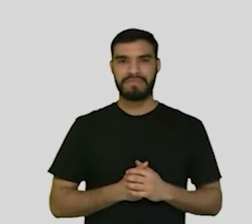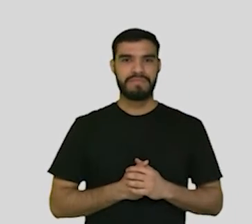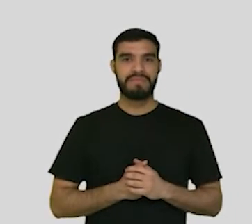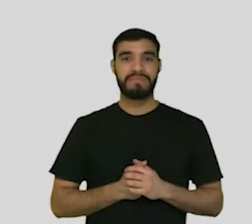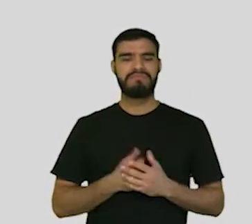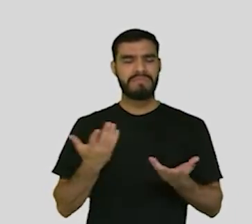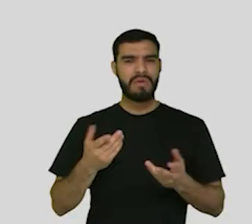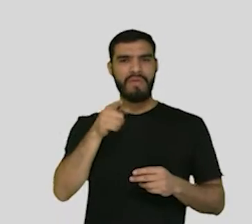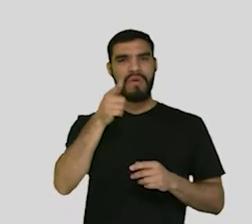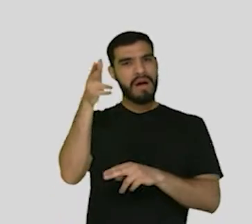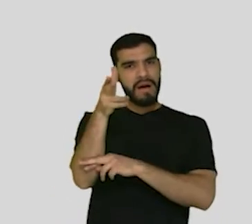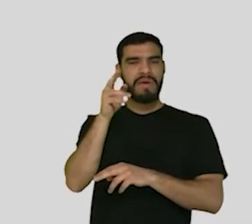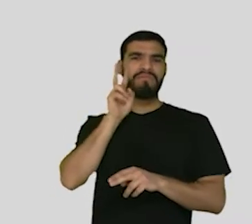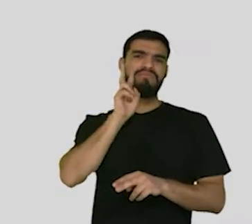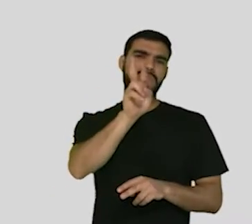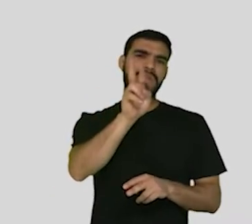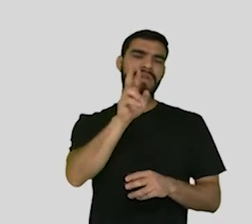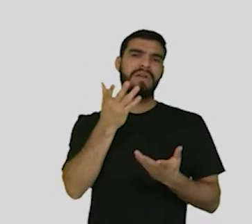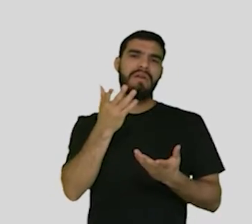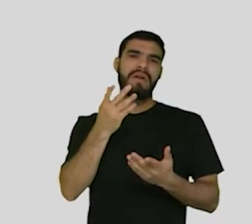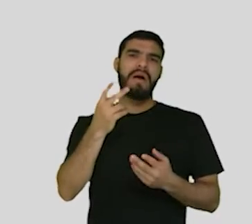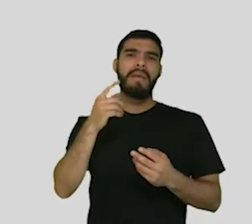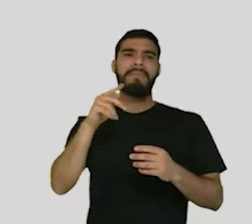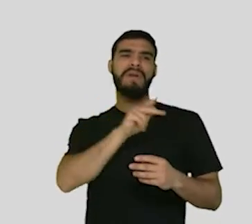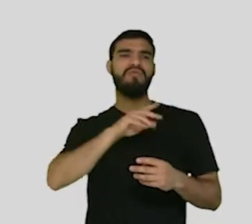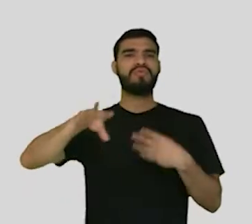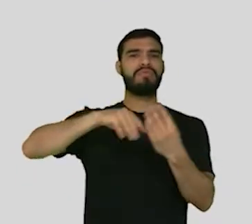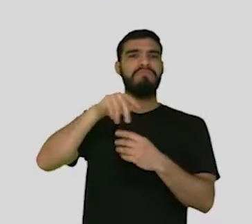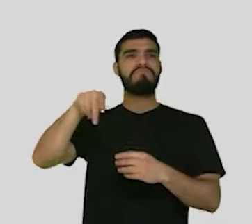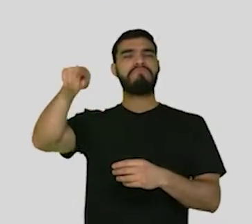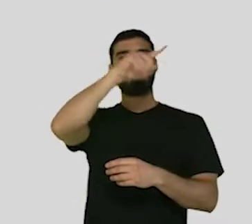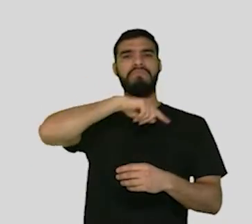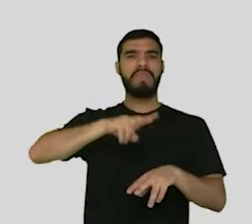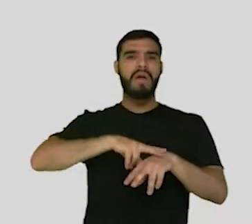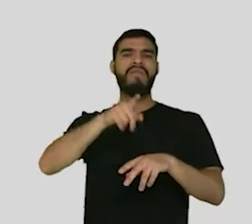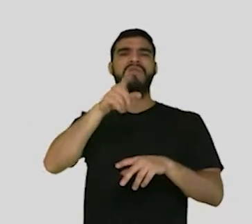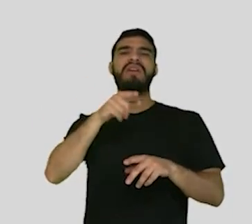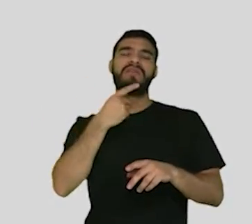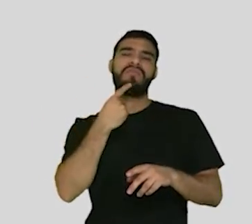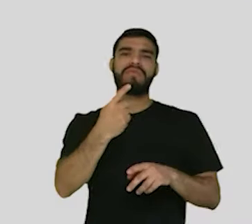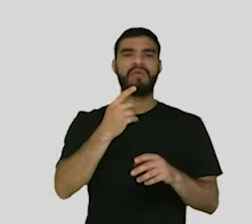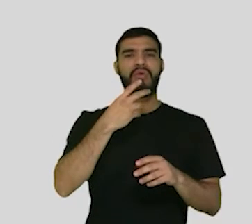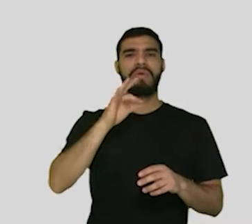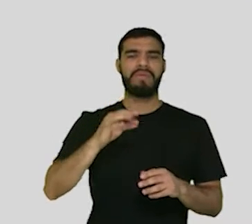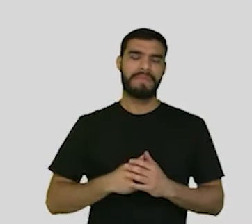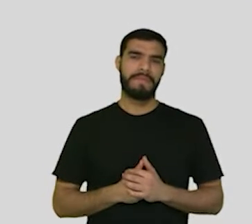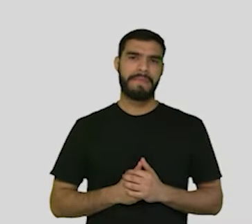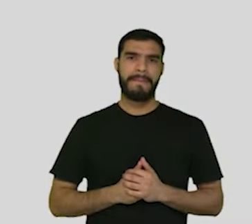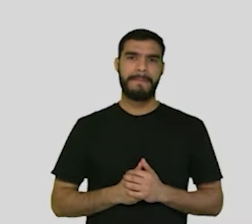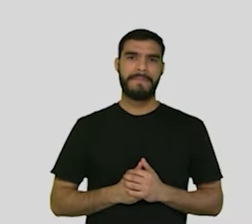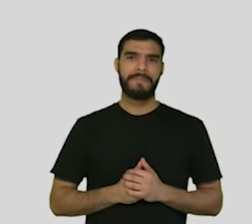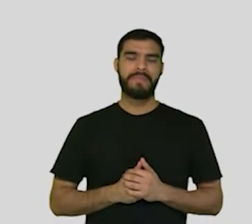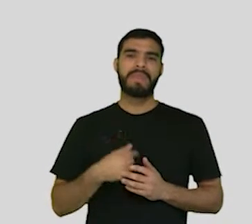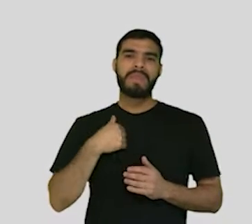combo educación y catajumanza o cambias están va en el dam. Dire Sara Mojina cuanga humilde eres nerendo